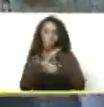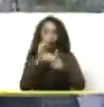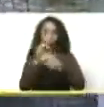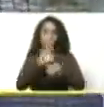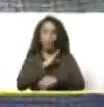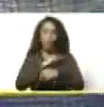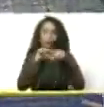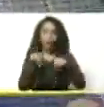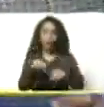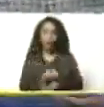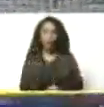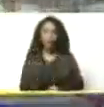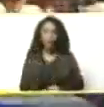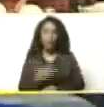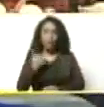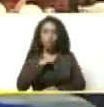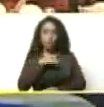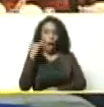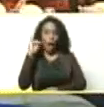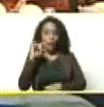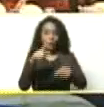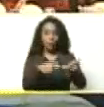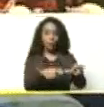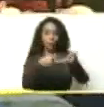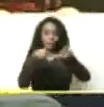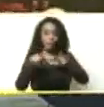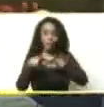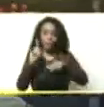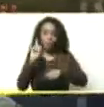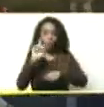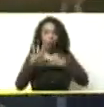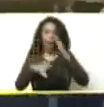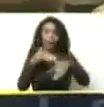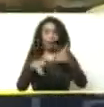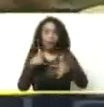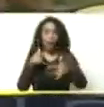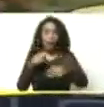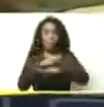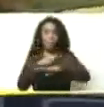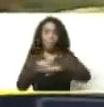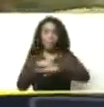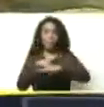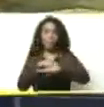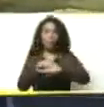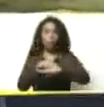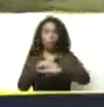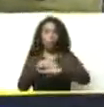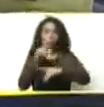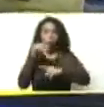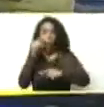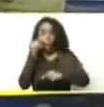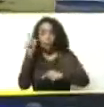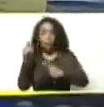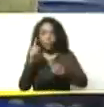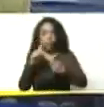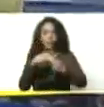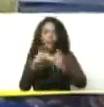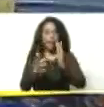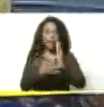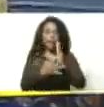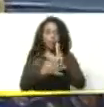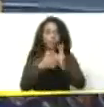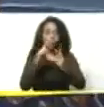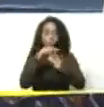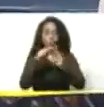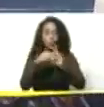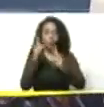nosotros ya tenemos el certificado ya que estuvimos un alto con el ministro que esté social de la ministra de tecnología la compañera gabriela estuvimos un